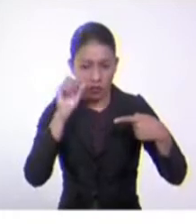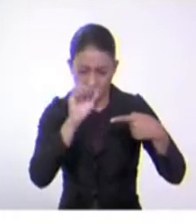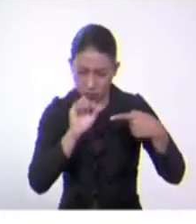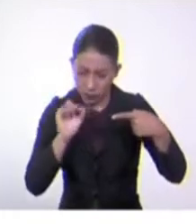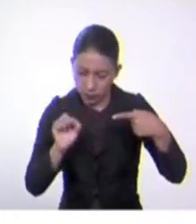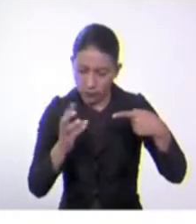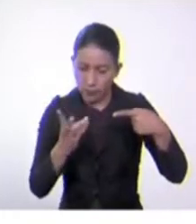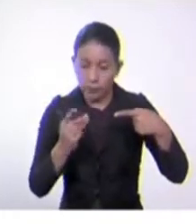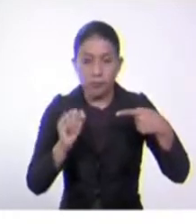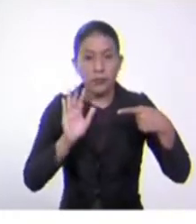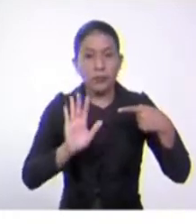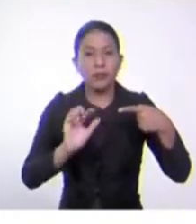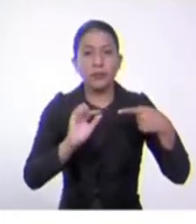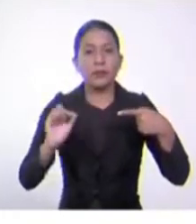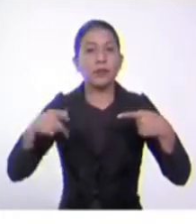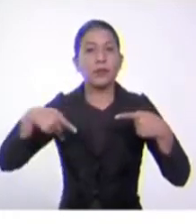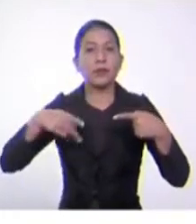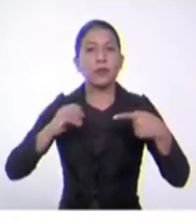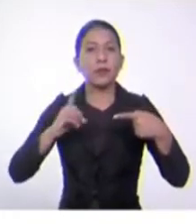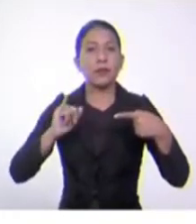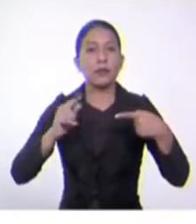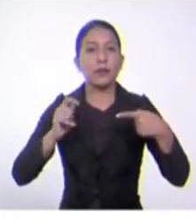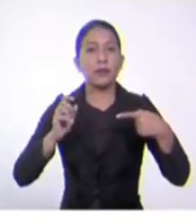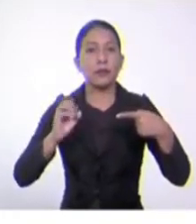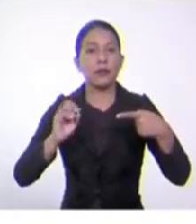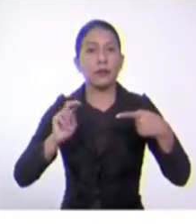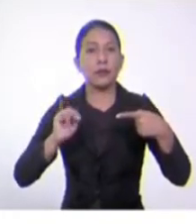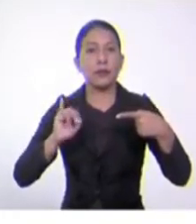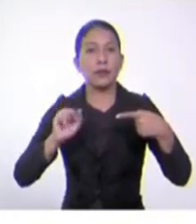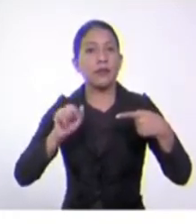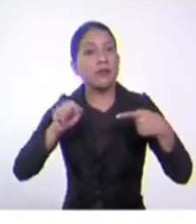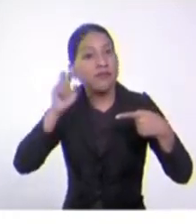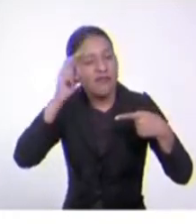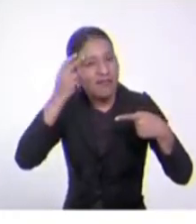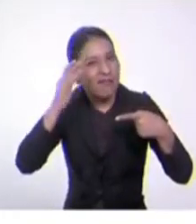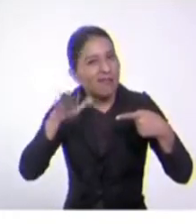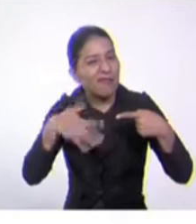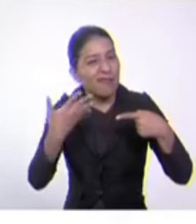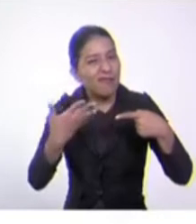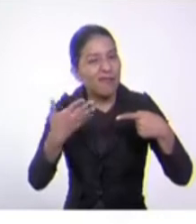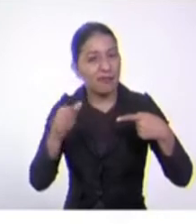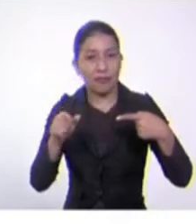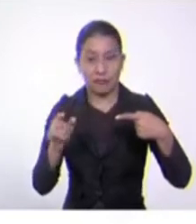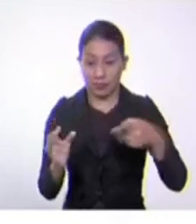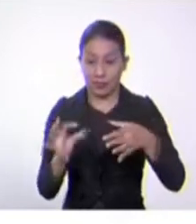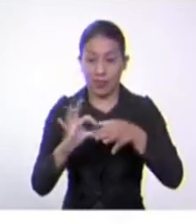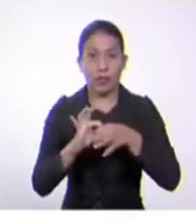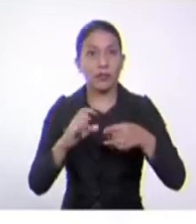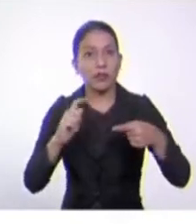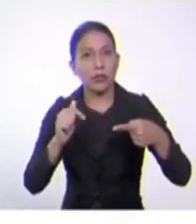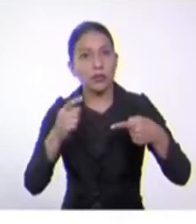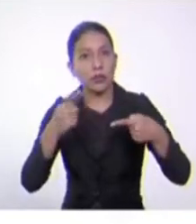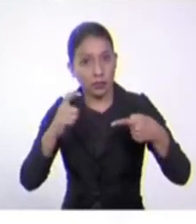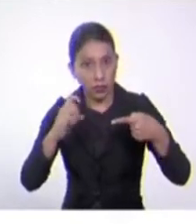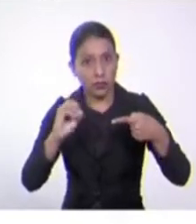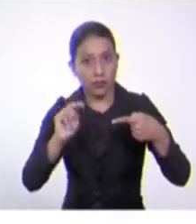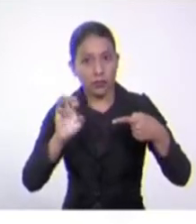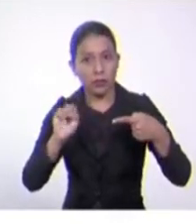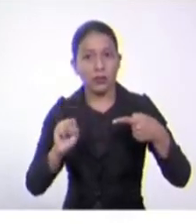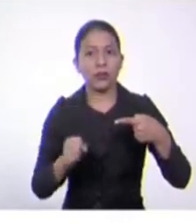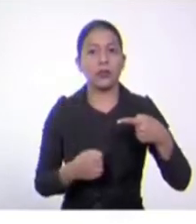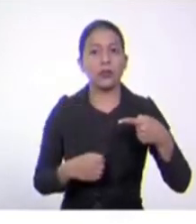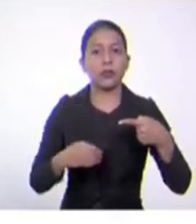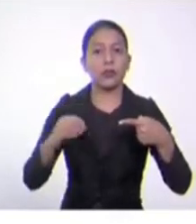una politomía, lo que indica que la relación evolutiva para los taxones D, E y